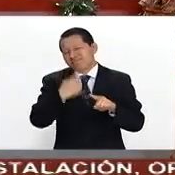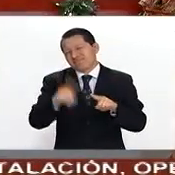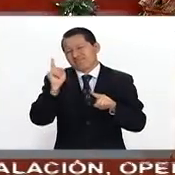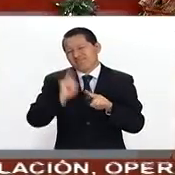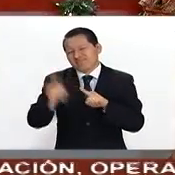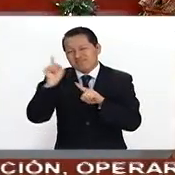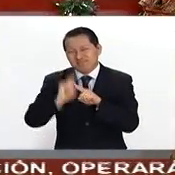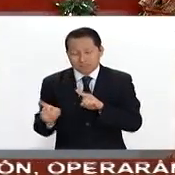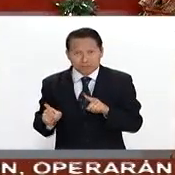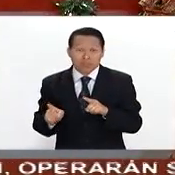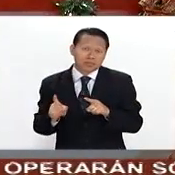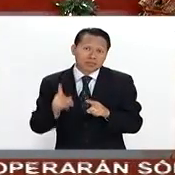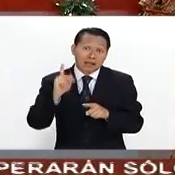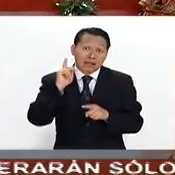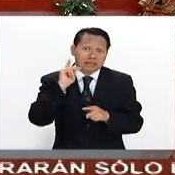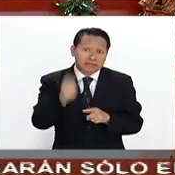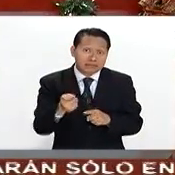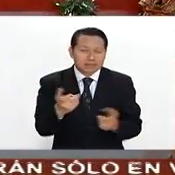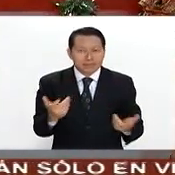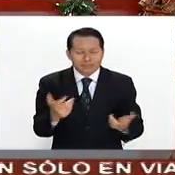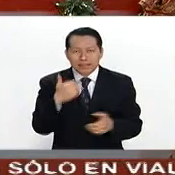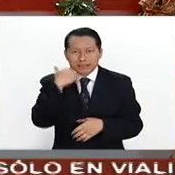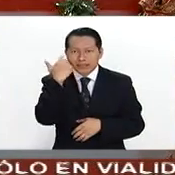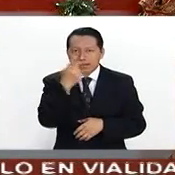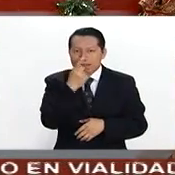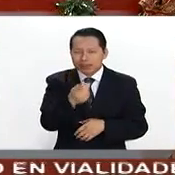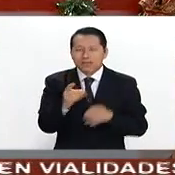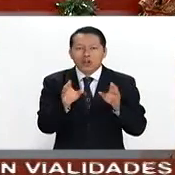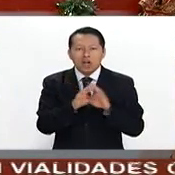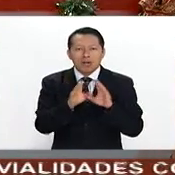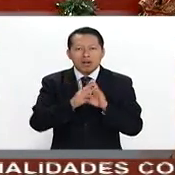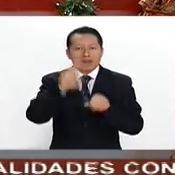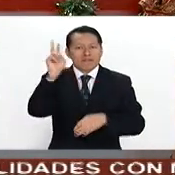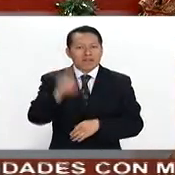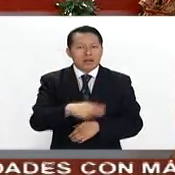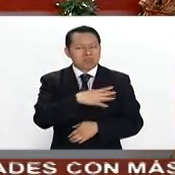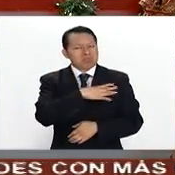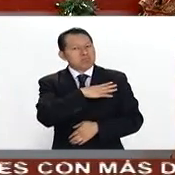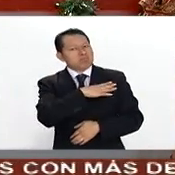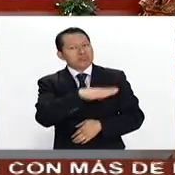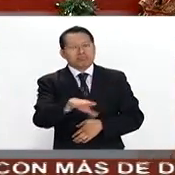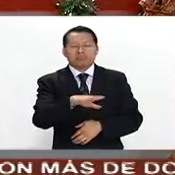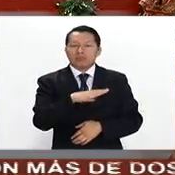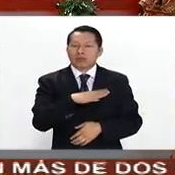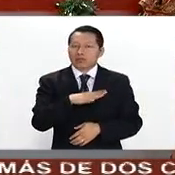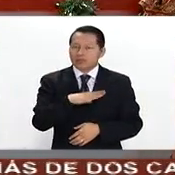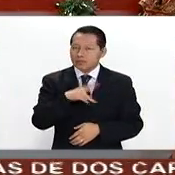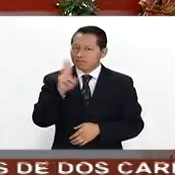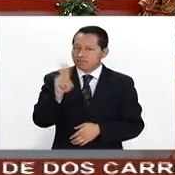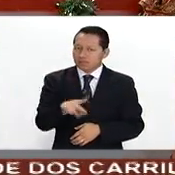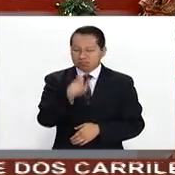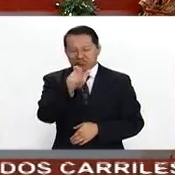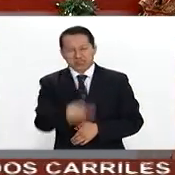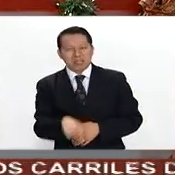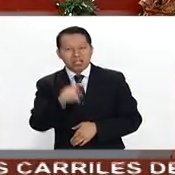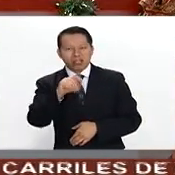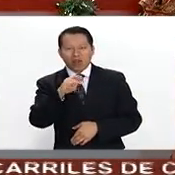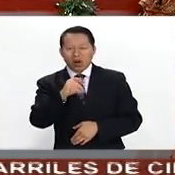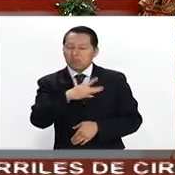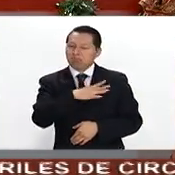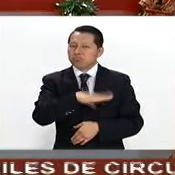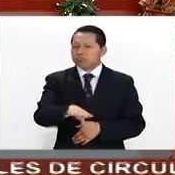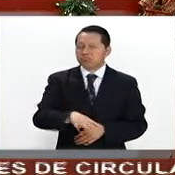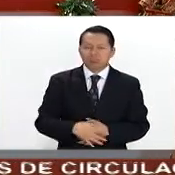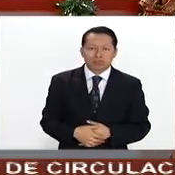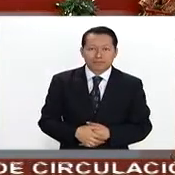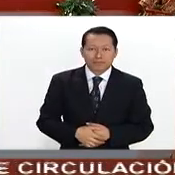te habla de la terrible... el terrible rechazo, desprecio que hay hacia la figura de Donald Trump. Así es,